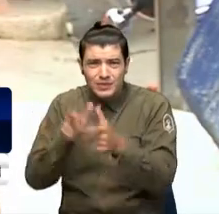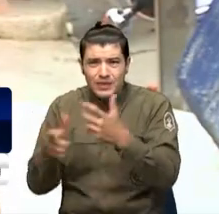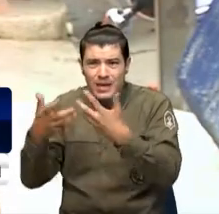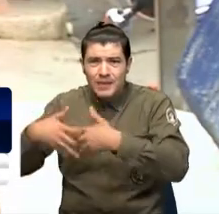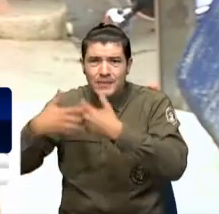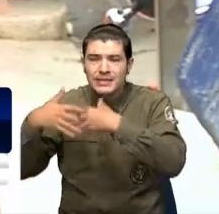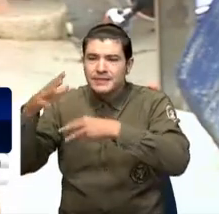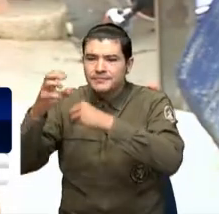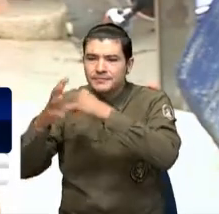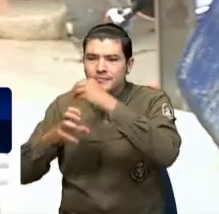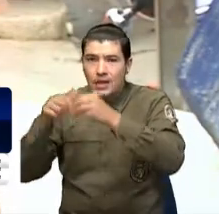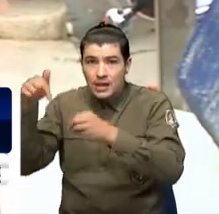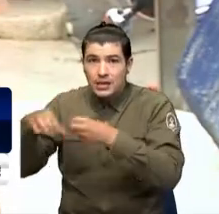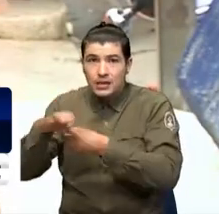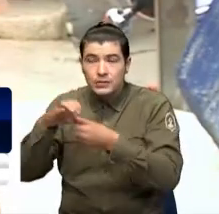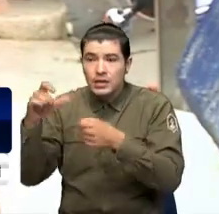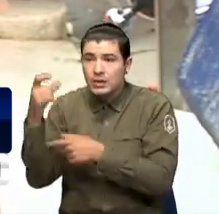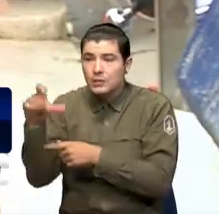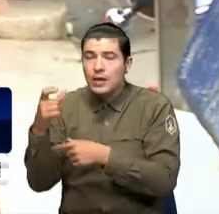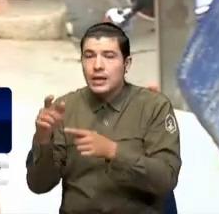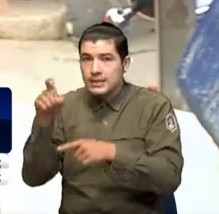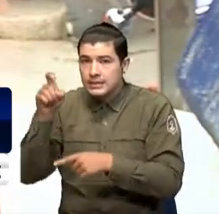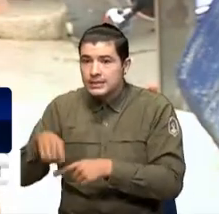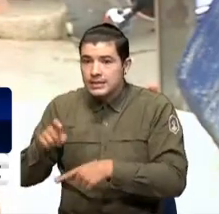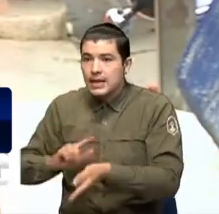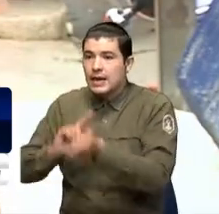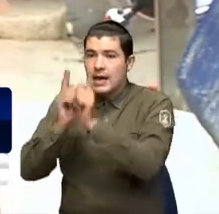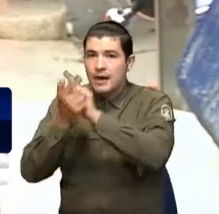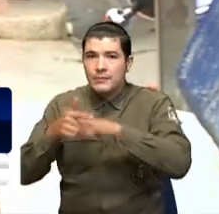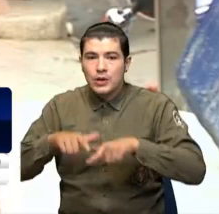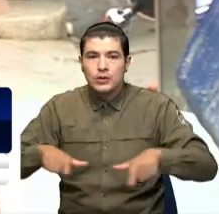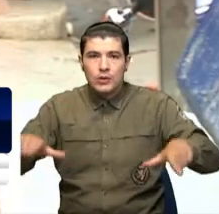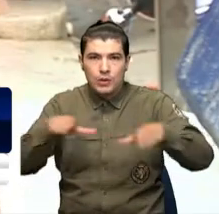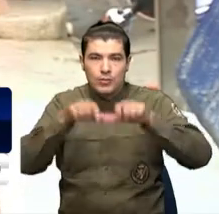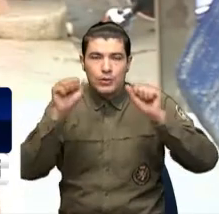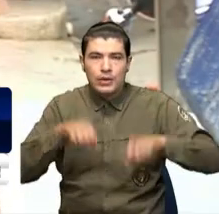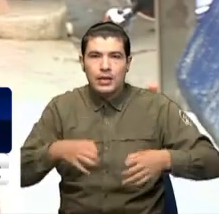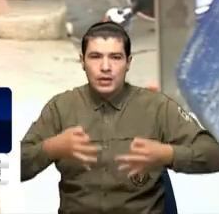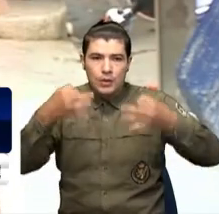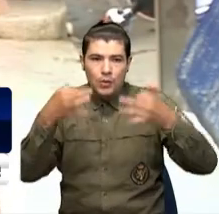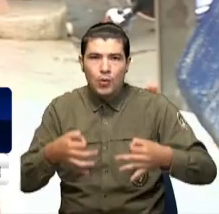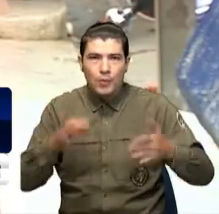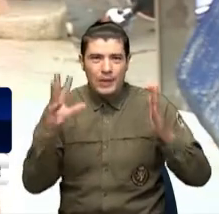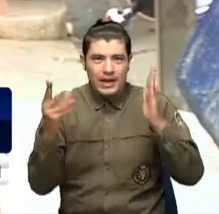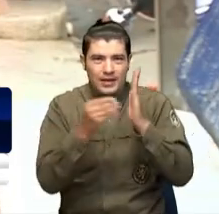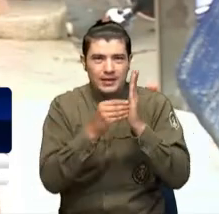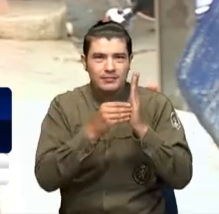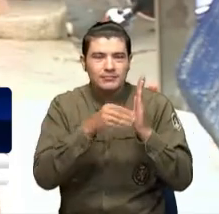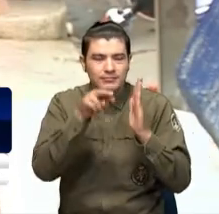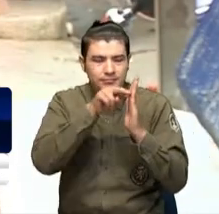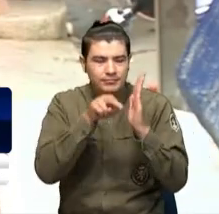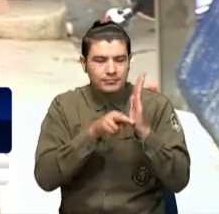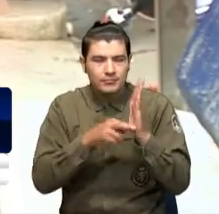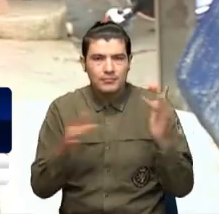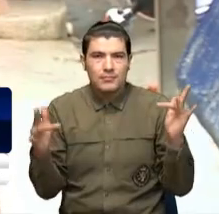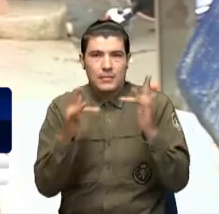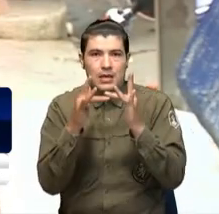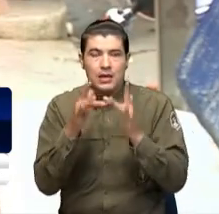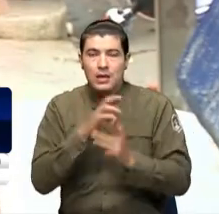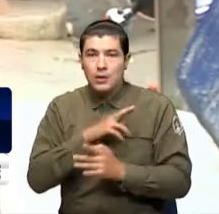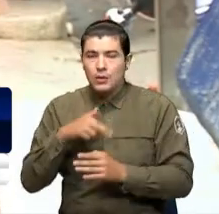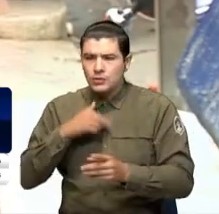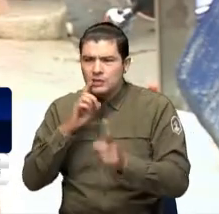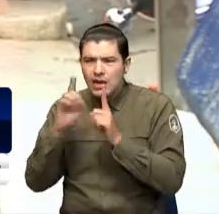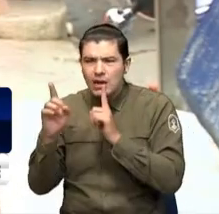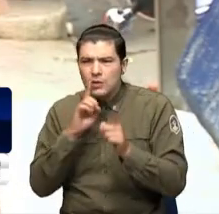que funcionan en Cúcuta, a su reubicación para que cumplan con el código que las reglamenta. Precisamente dialogamos con los recicladores para